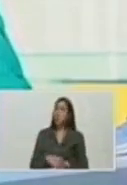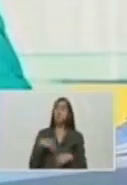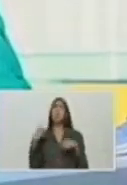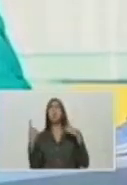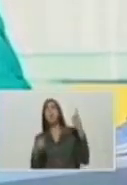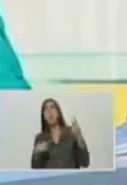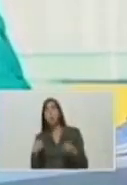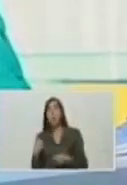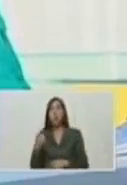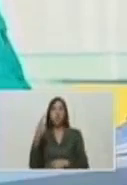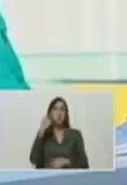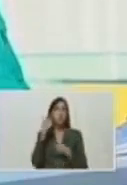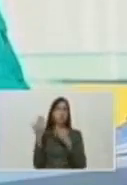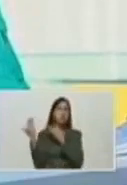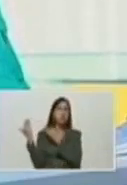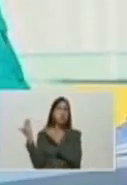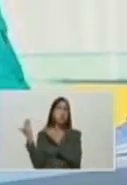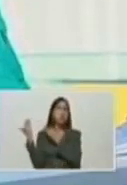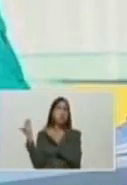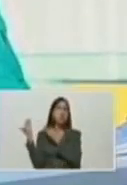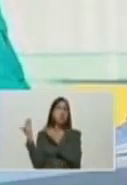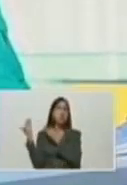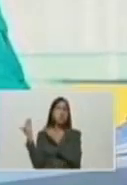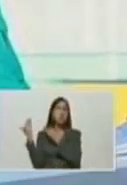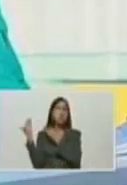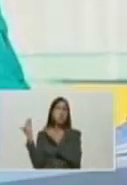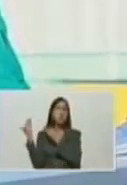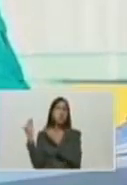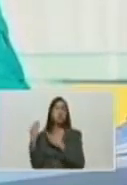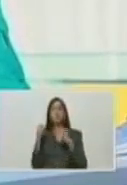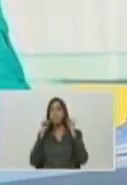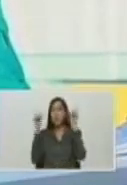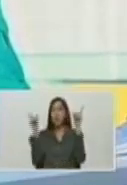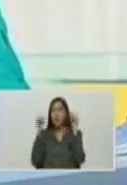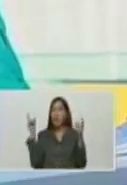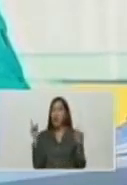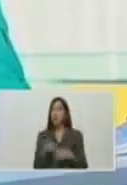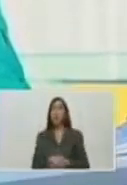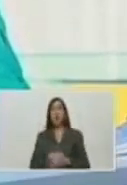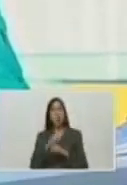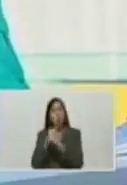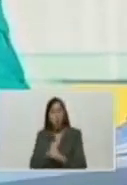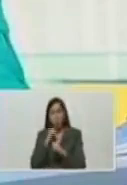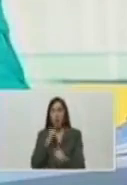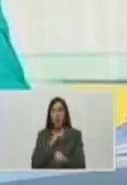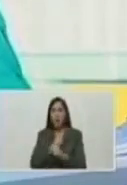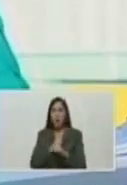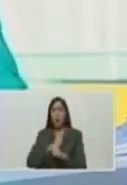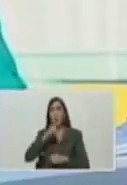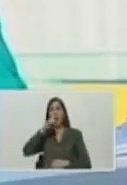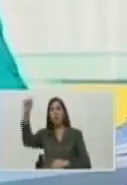así. ¡Pah! ¡Despierta, Maduro! ¡Despierta, Maduro! ¡Corre, Maduro! ¡Maduro!